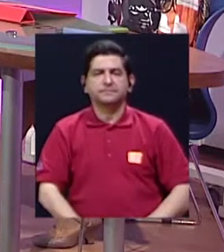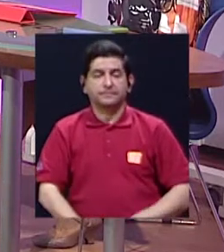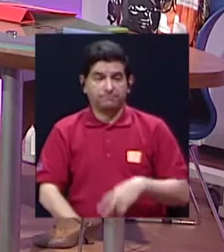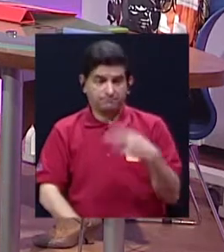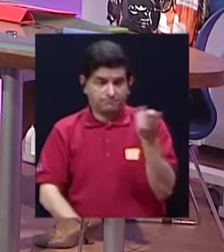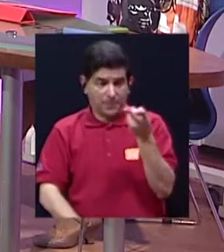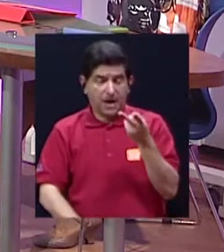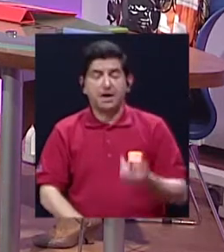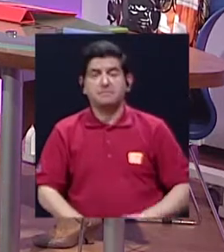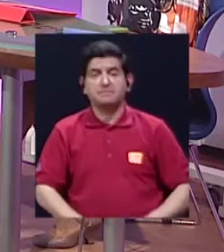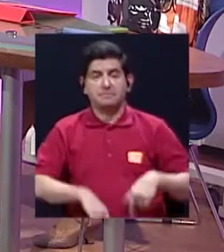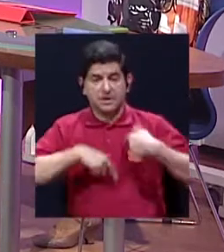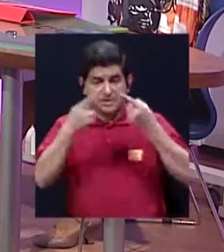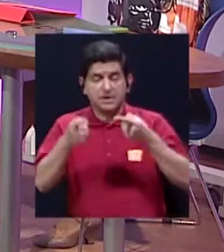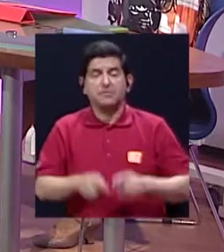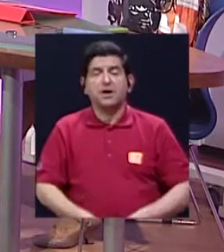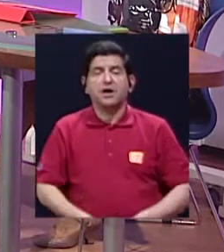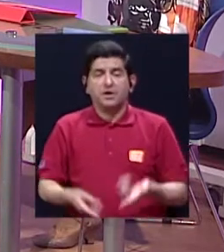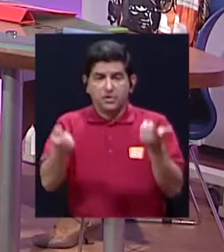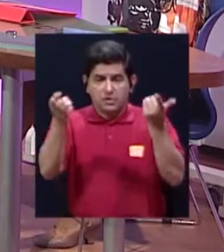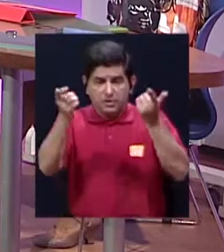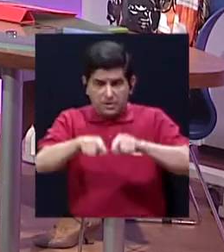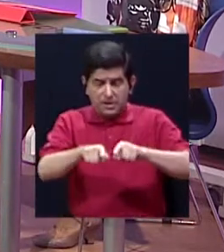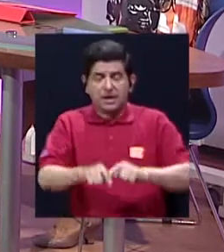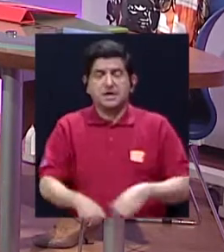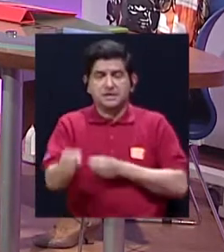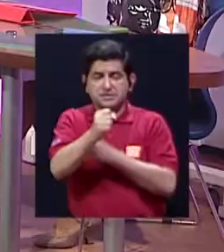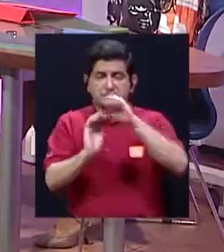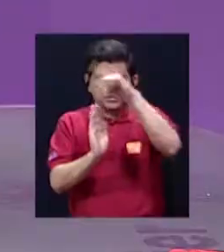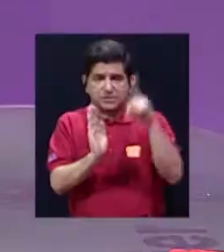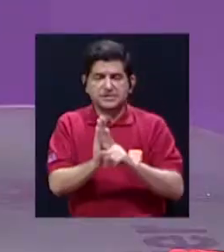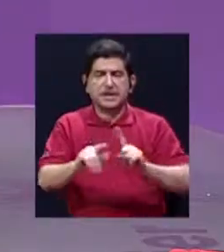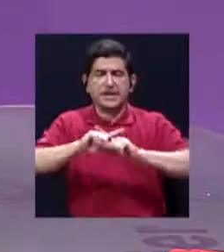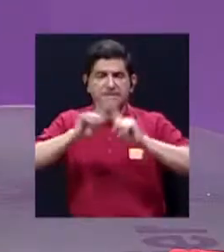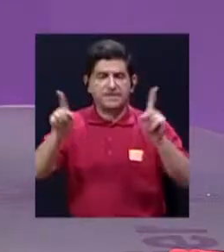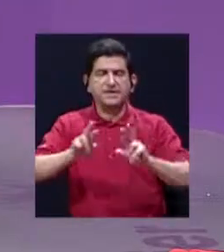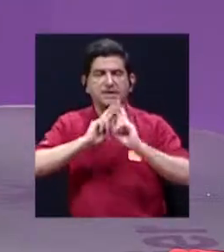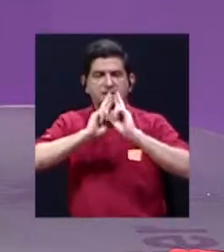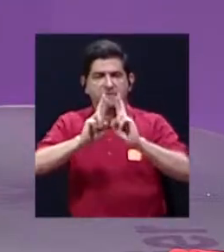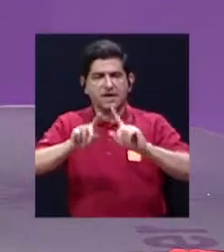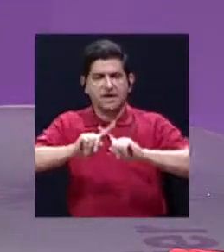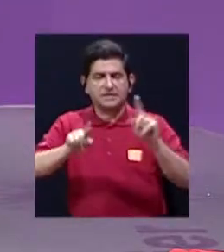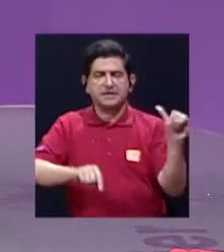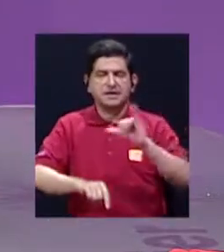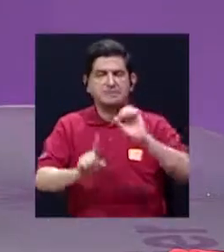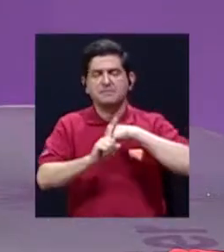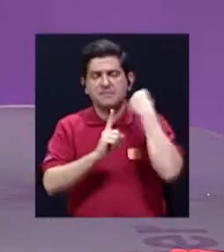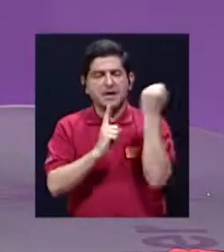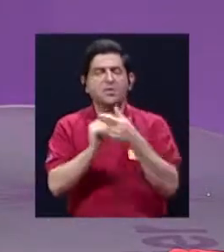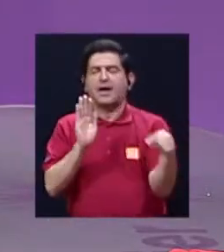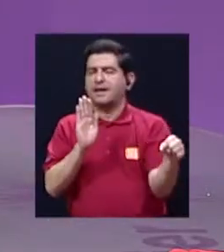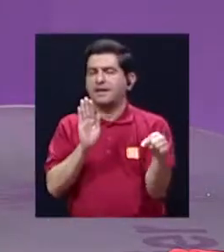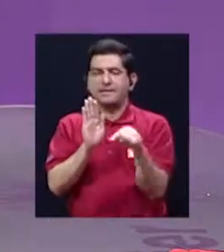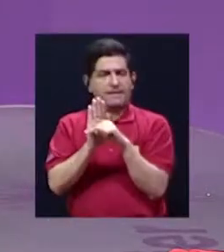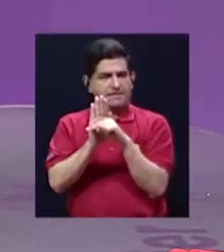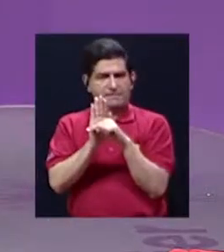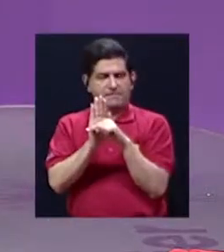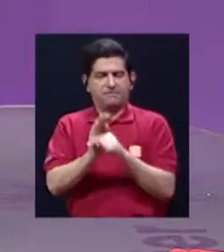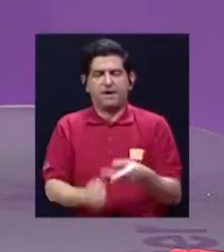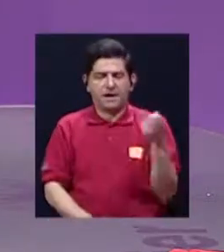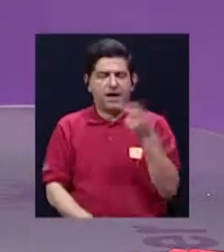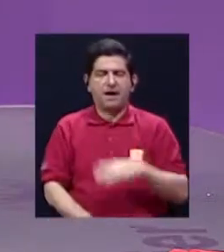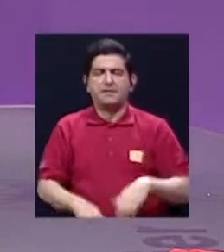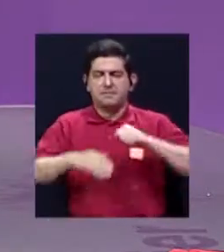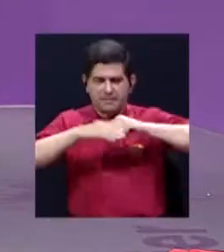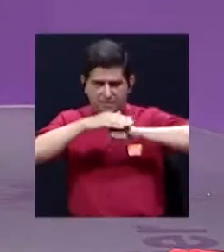llevaron su caso a la Sala Constitucional con respuestas diferentes, pero el caso es el mismo, les negaron el